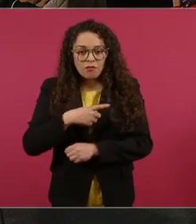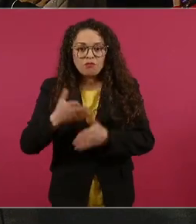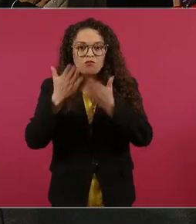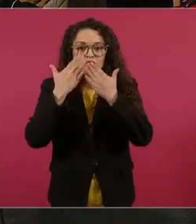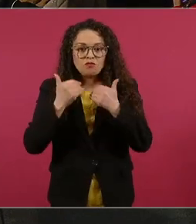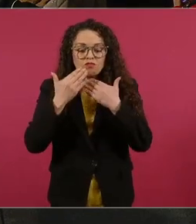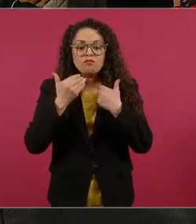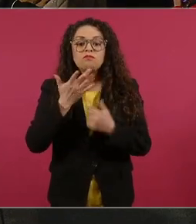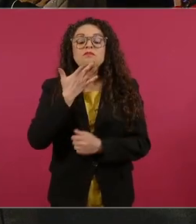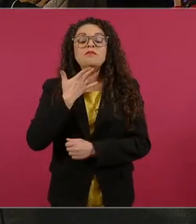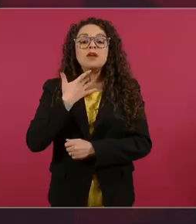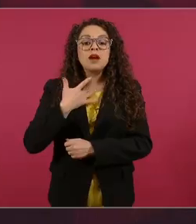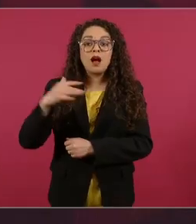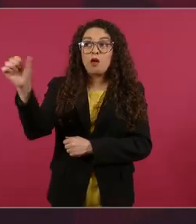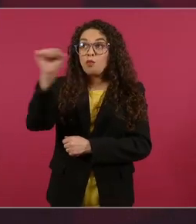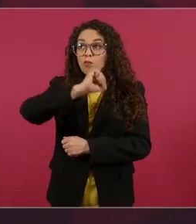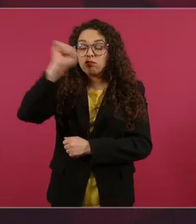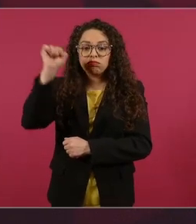presupuesto,